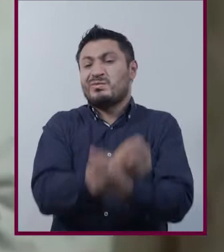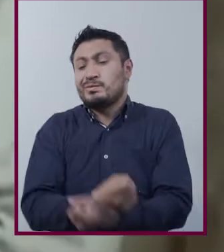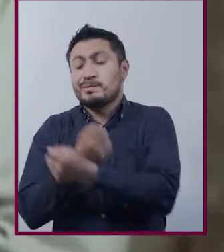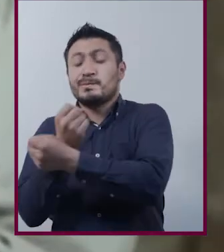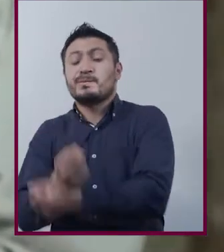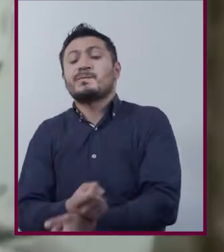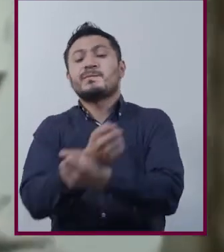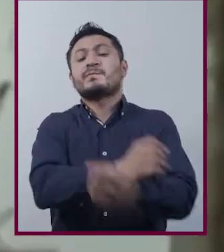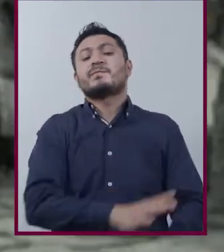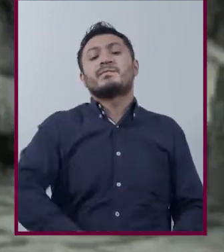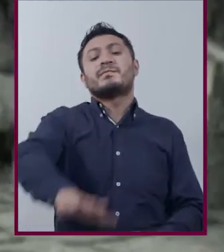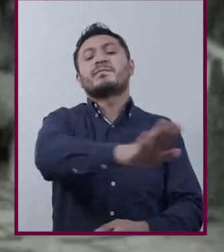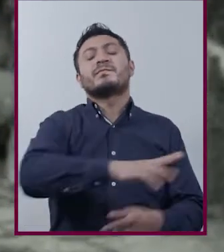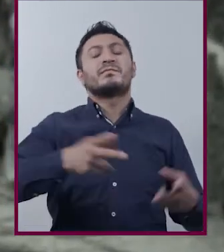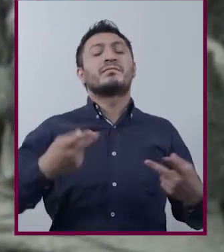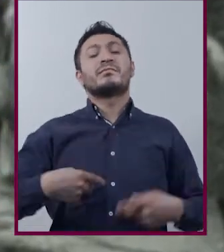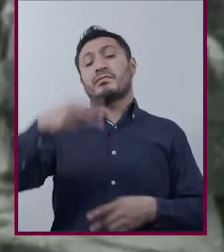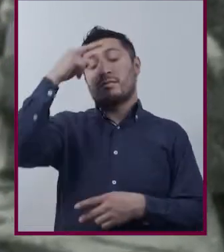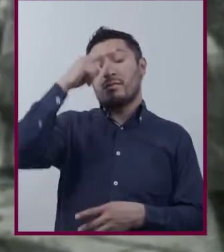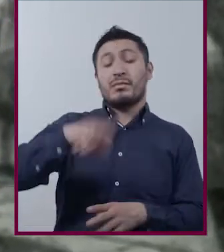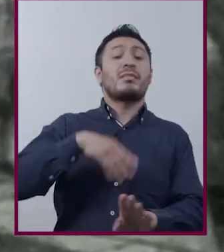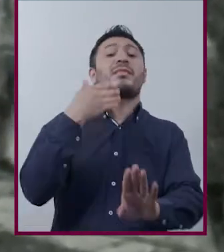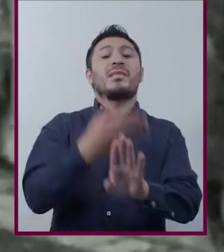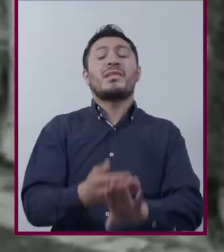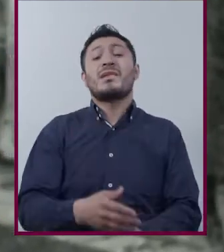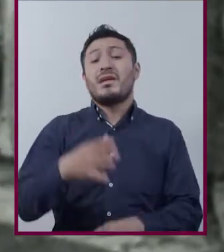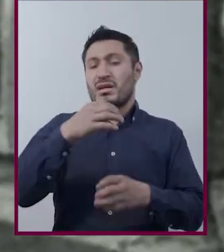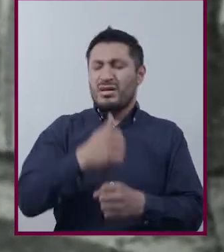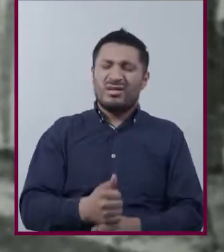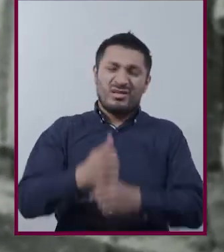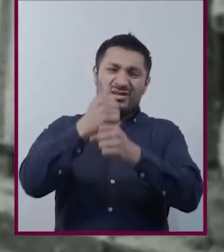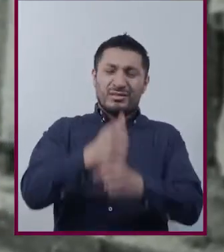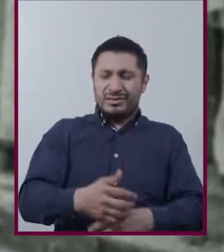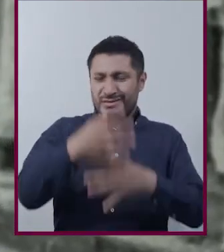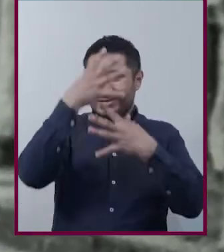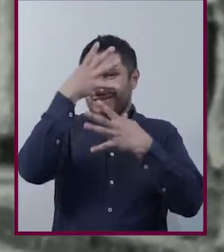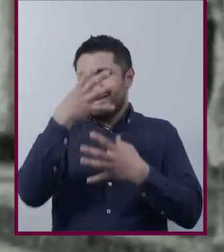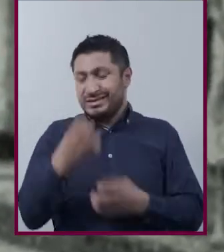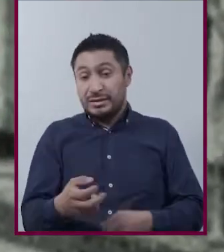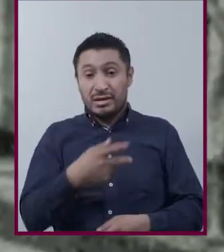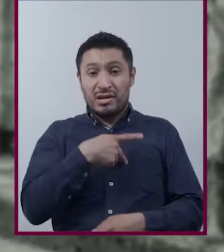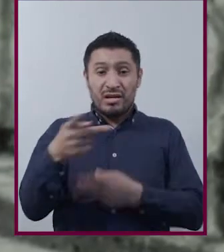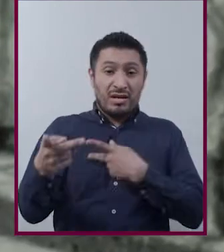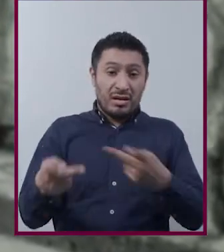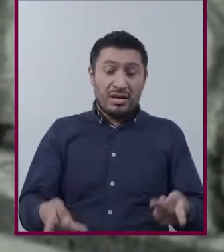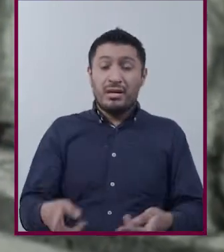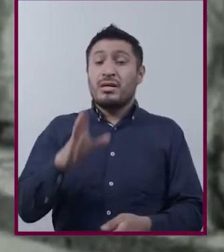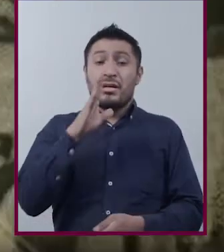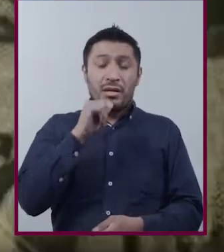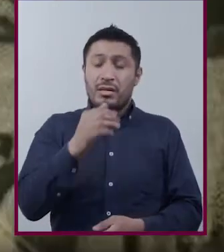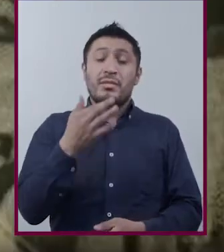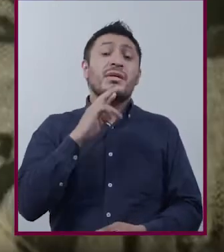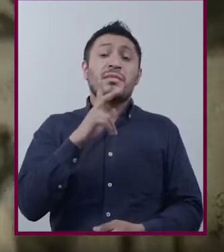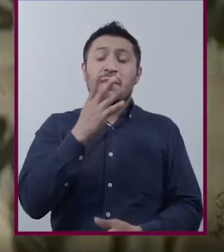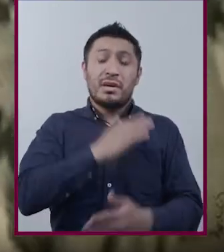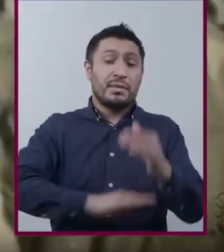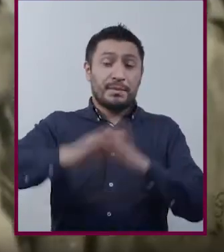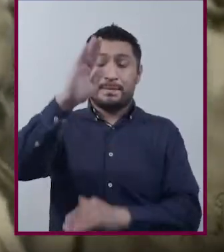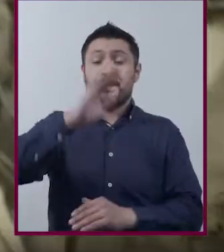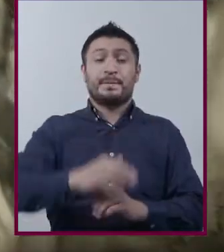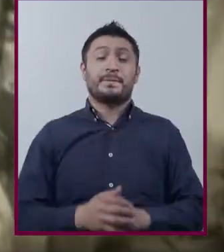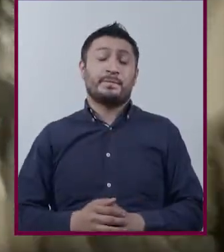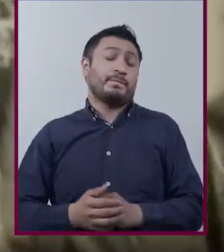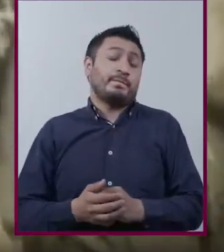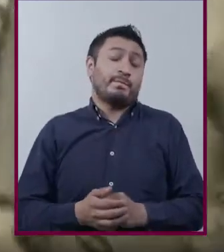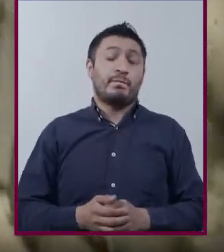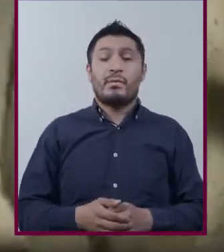y ciudadanos mexicanos, quienes sufrían los horrores de la miseria sin poder mejorar su condición social.